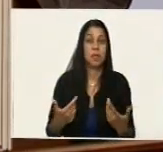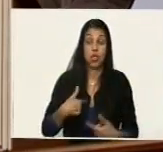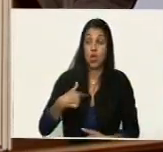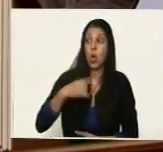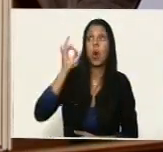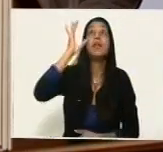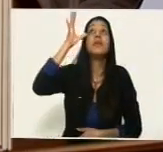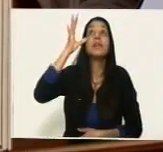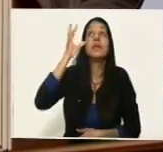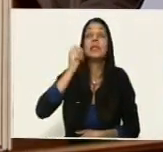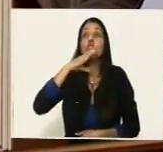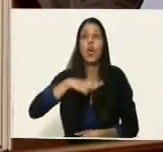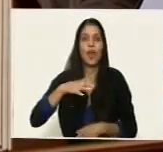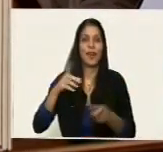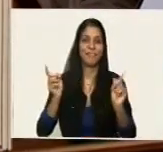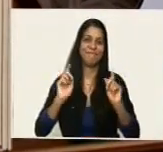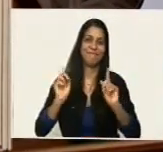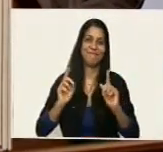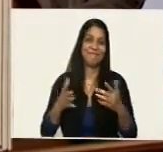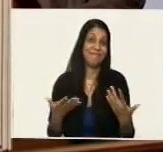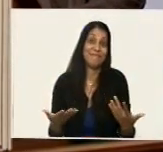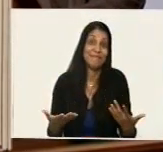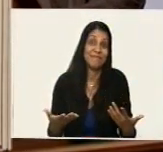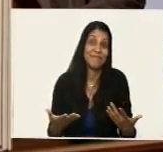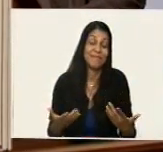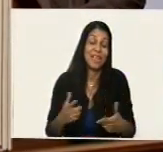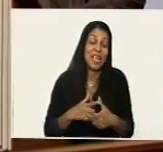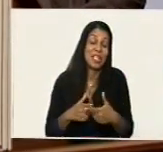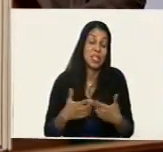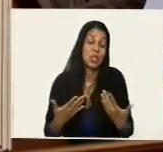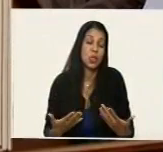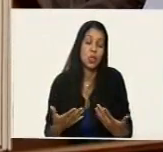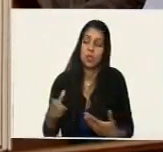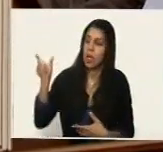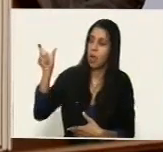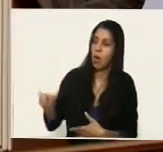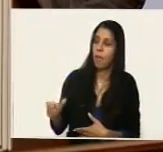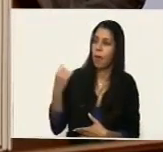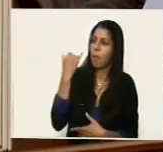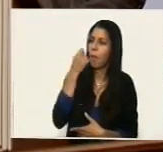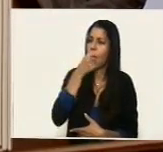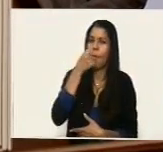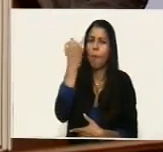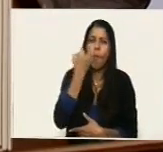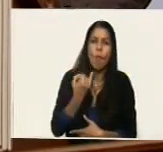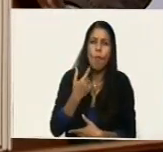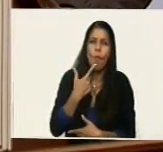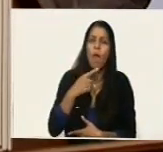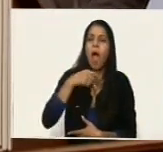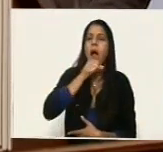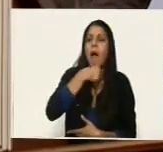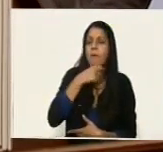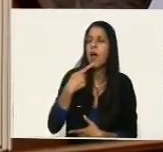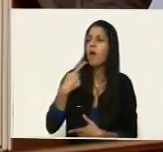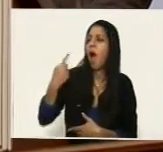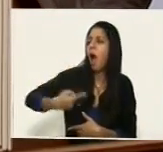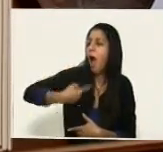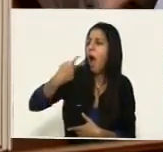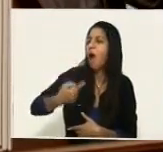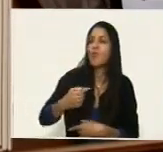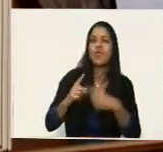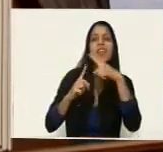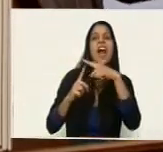decir? Por eso fue que mi amigo, que es historiador Temístocles, y ya sabe que es así, empezó a hablar del Táchira.